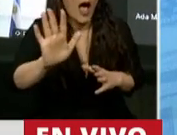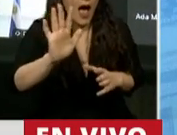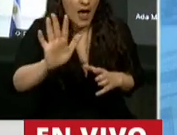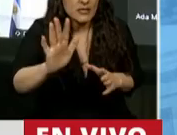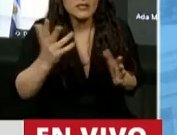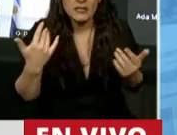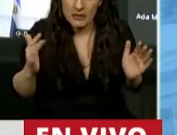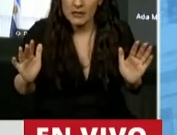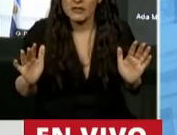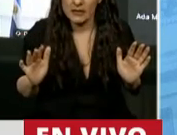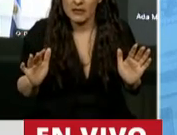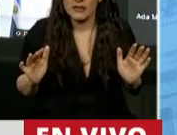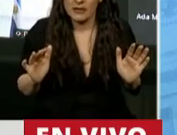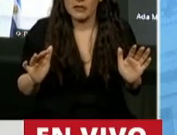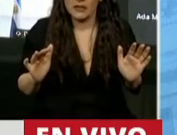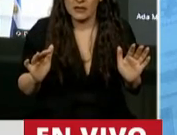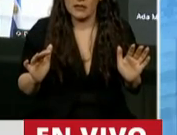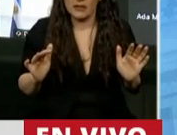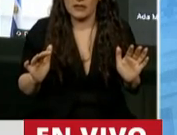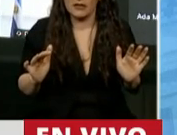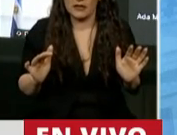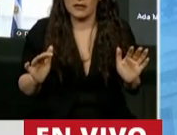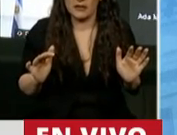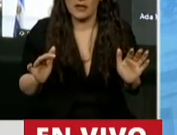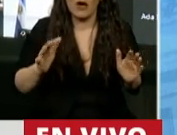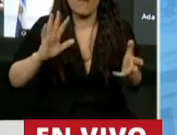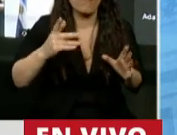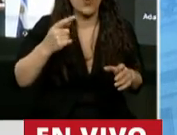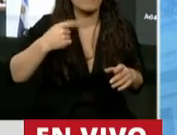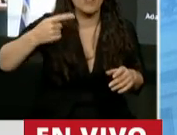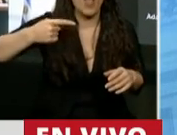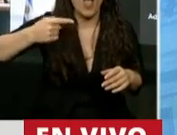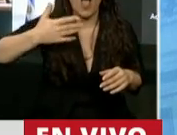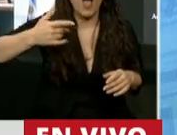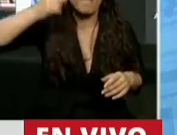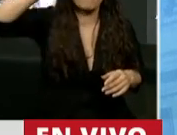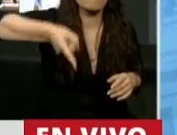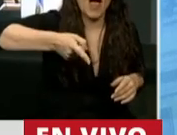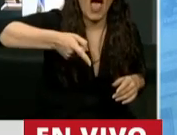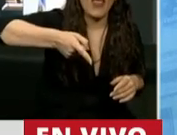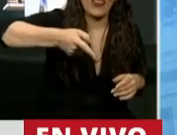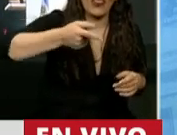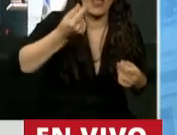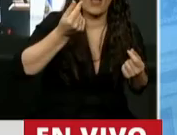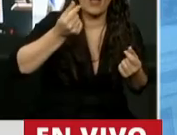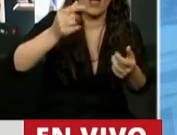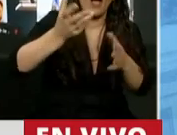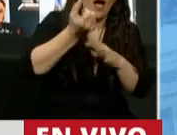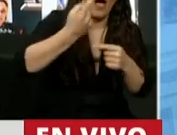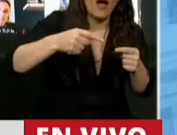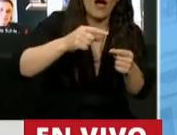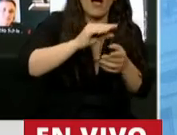competencias que se le realice con una imposición unilateral de la asignación de recursos por parte del gobierno